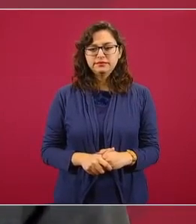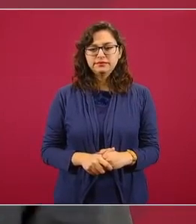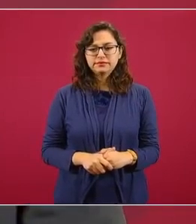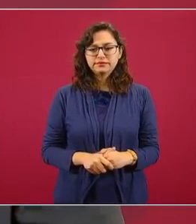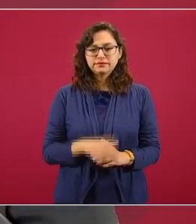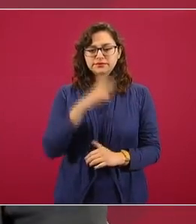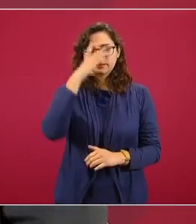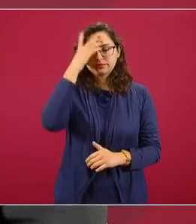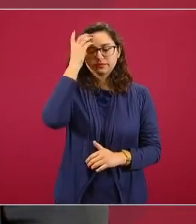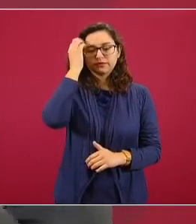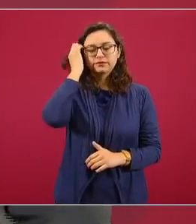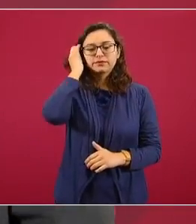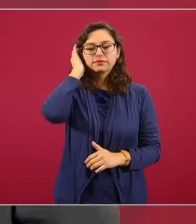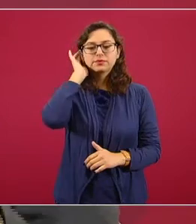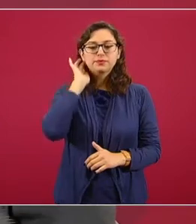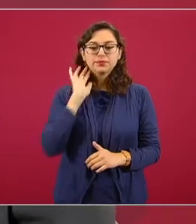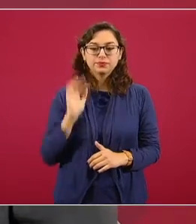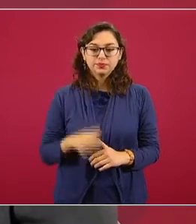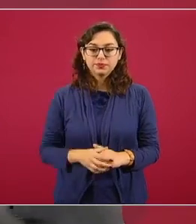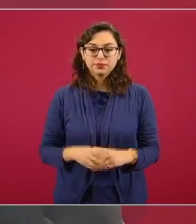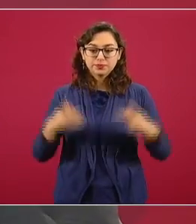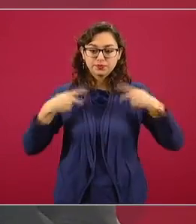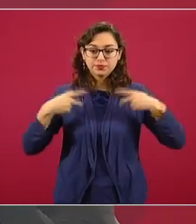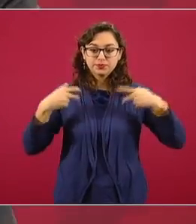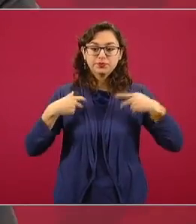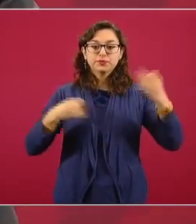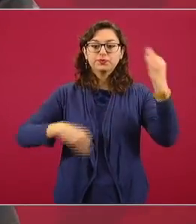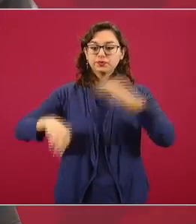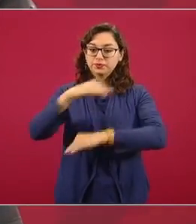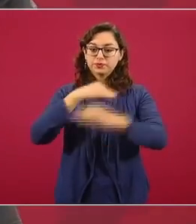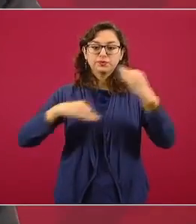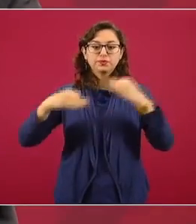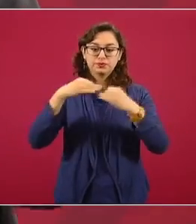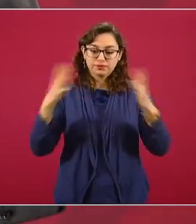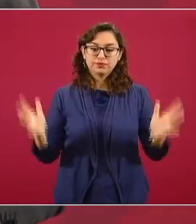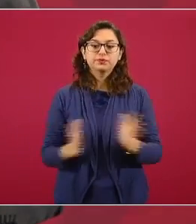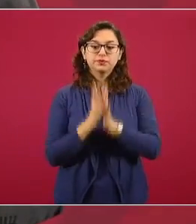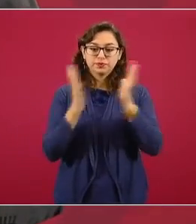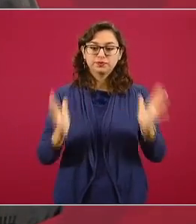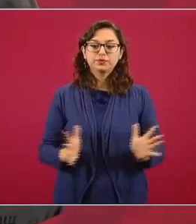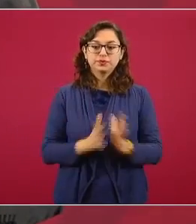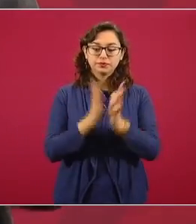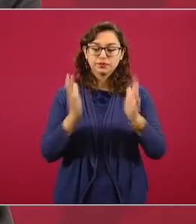el que todos los mexicanos participemos